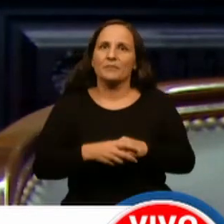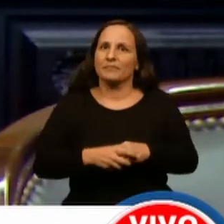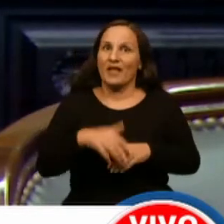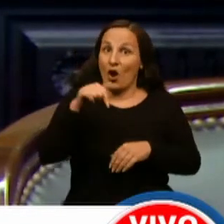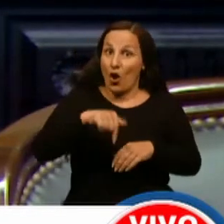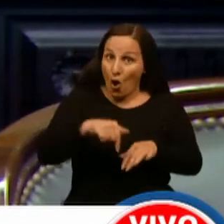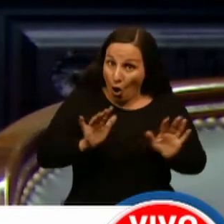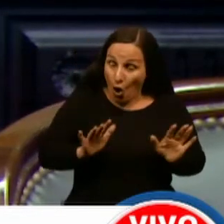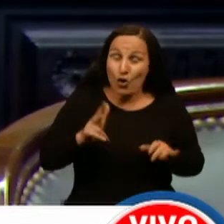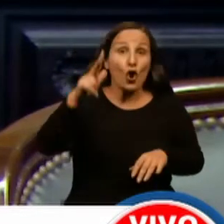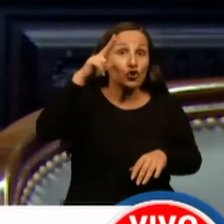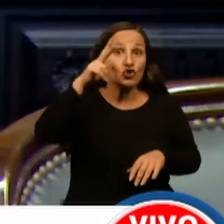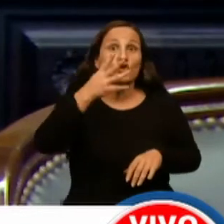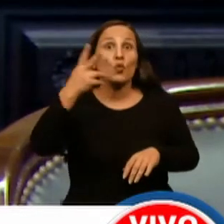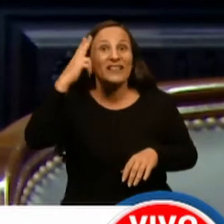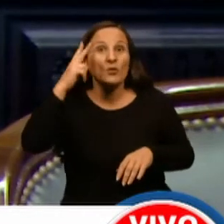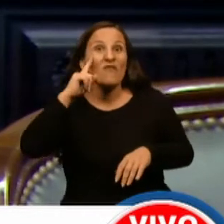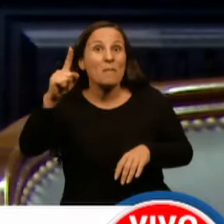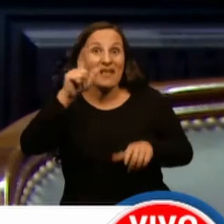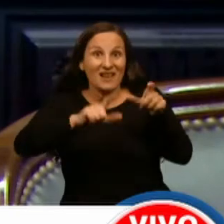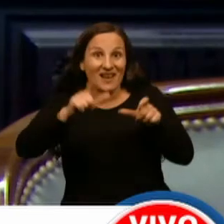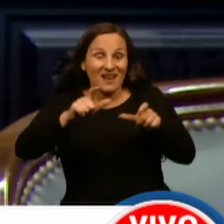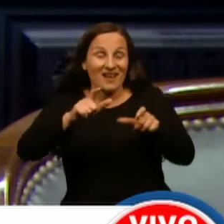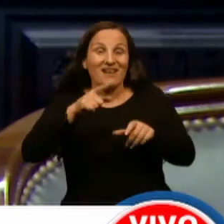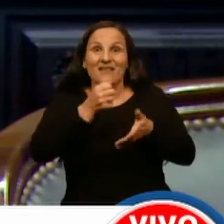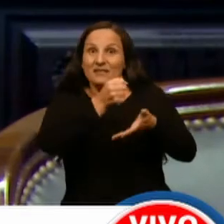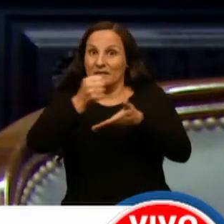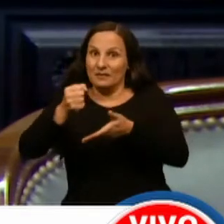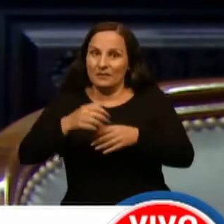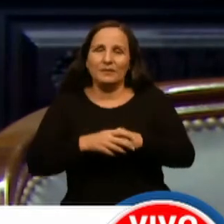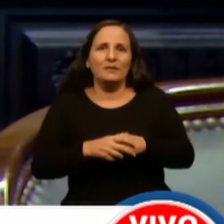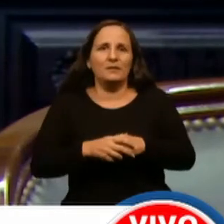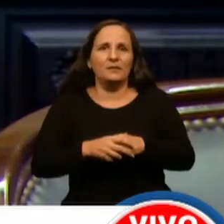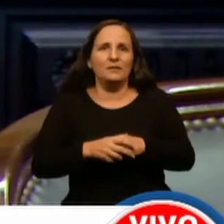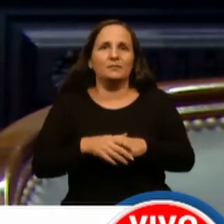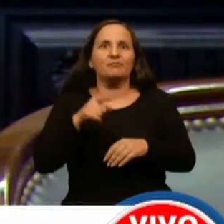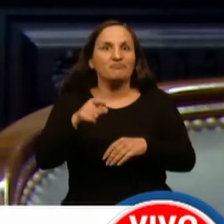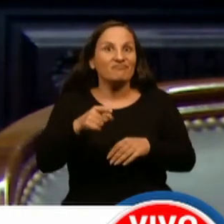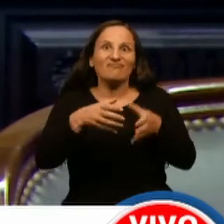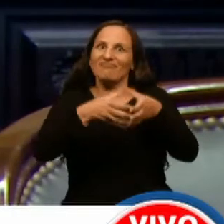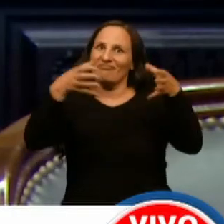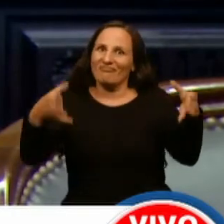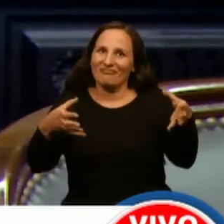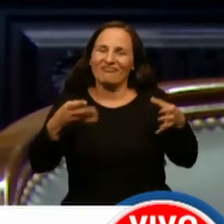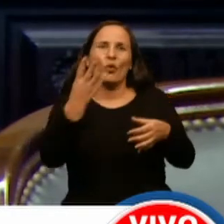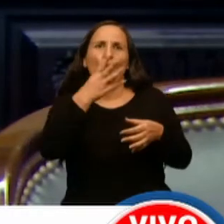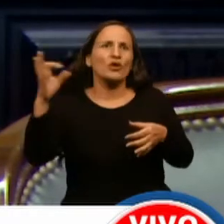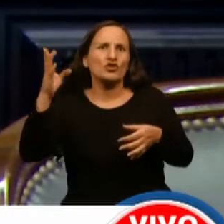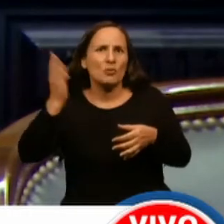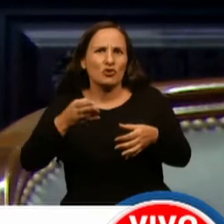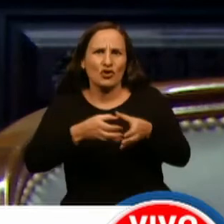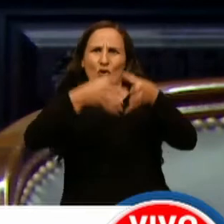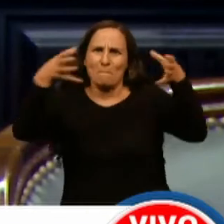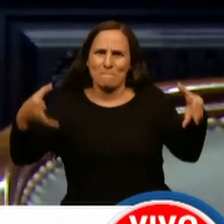beneficio abarca a 849.000 usuarios. Quiere decir que el universo de beneficiarios se amplía en casi un